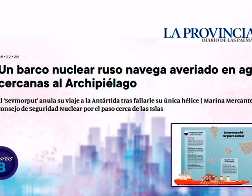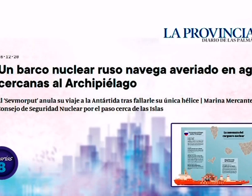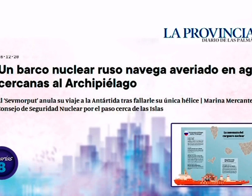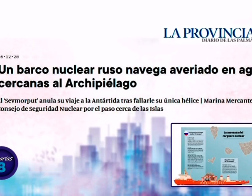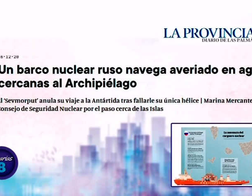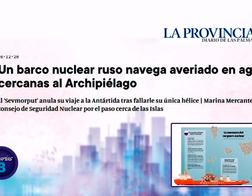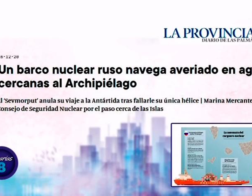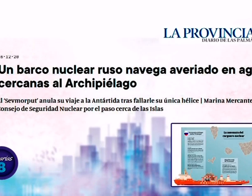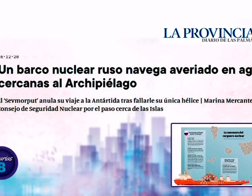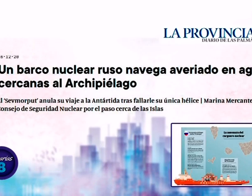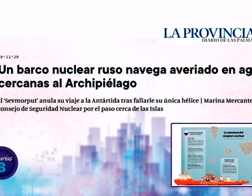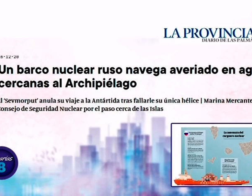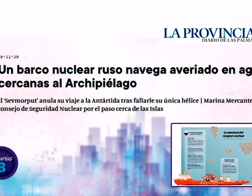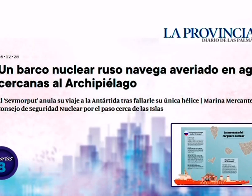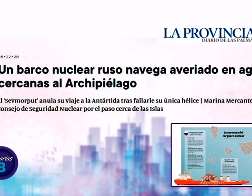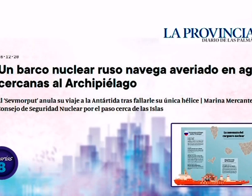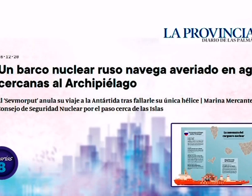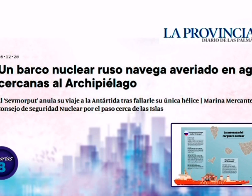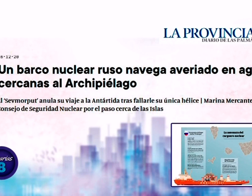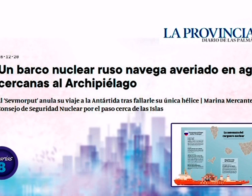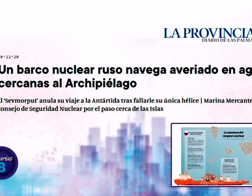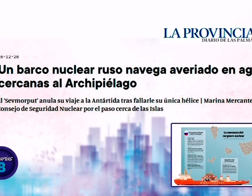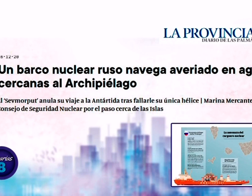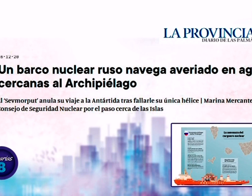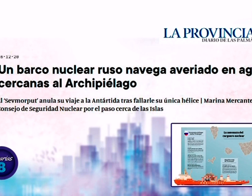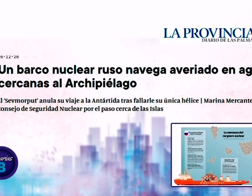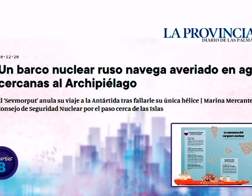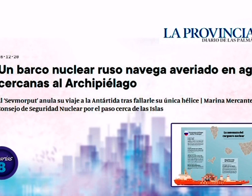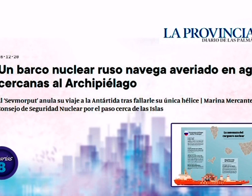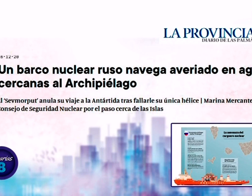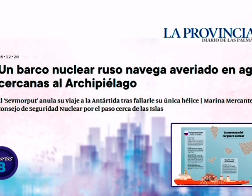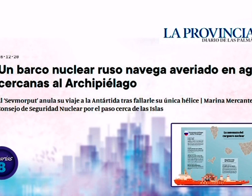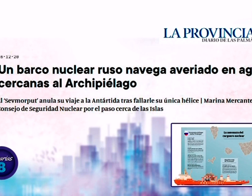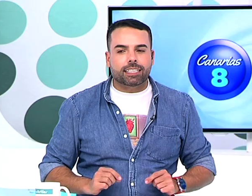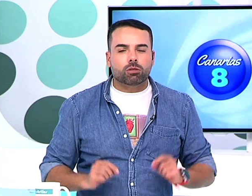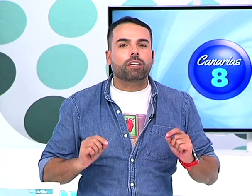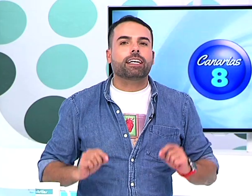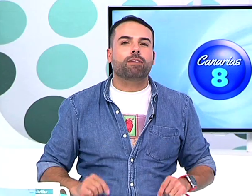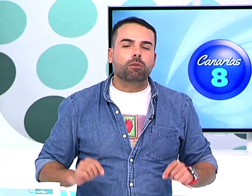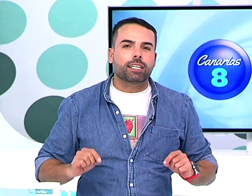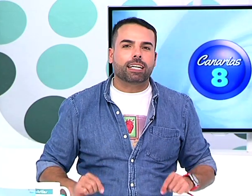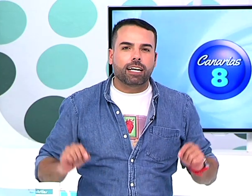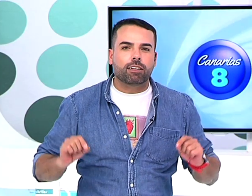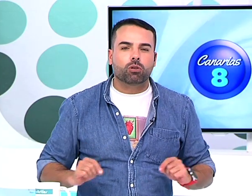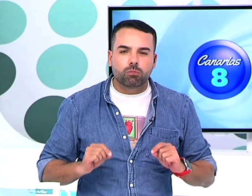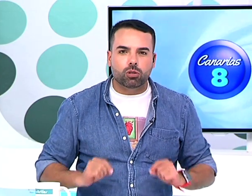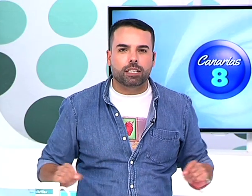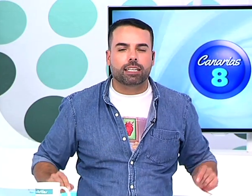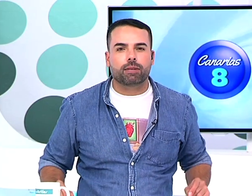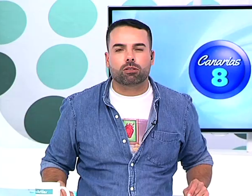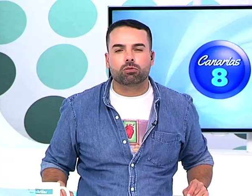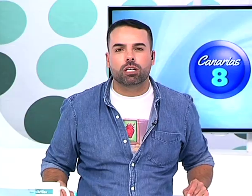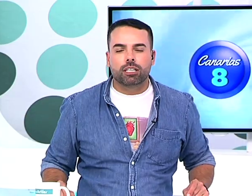compañero Antonio Herrero, que vamos a intentar rescatar en los próximos minutos. Mientras tanto, saben que vamos a estarles hablando hoy mucho